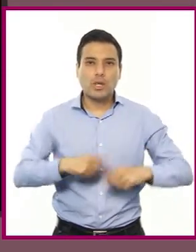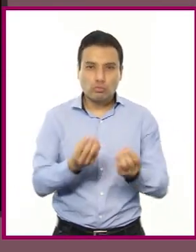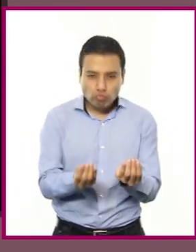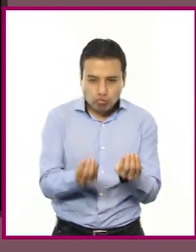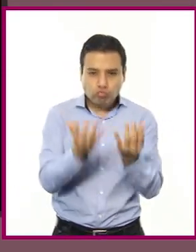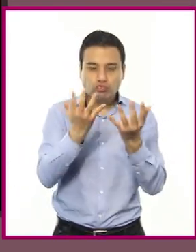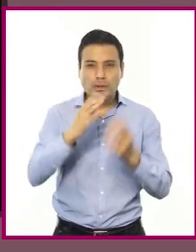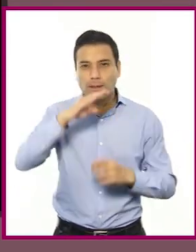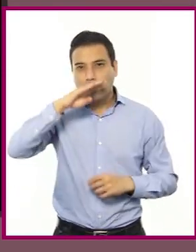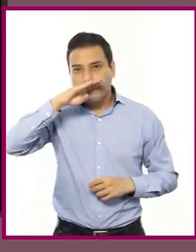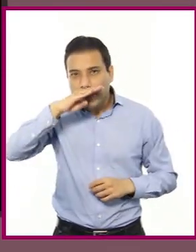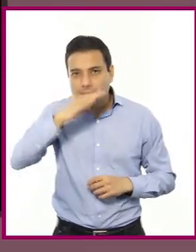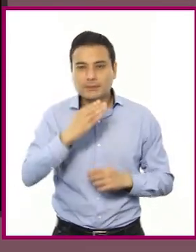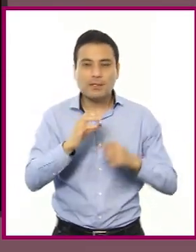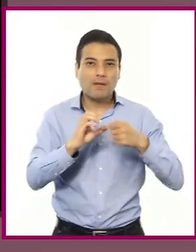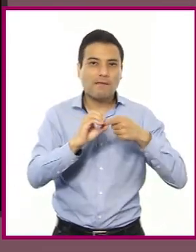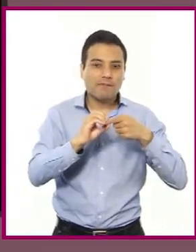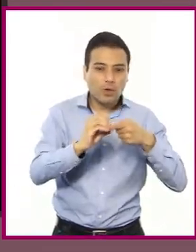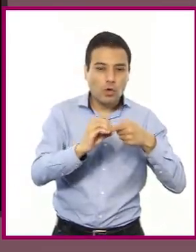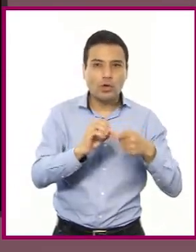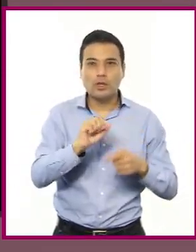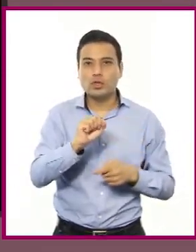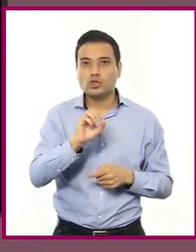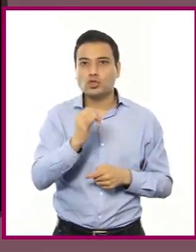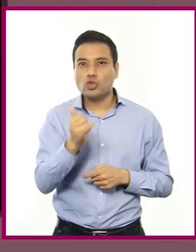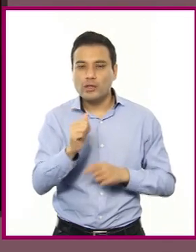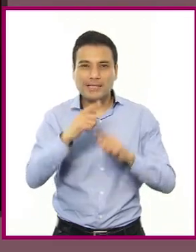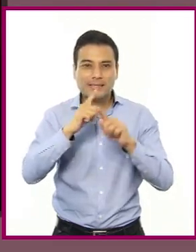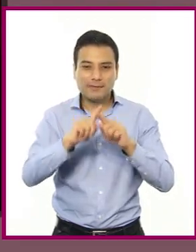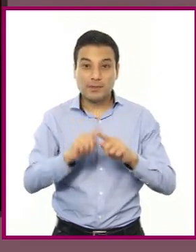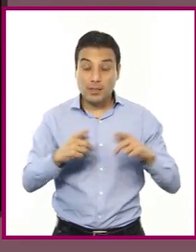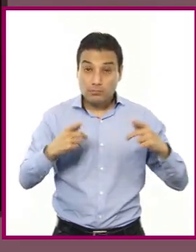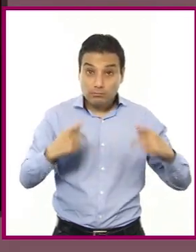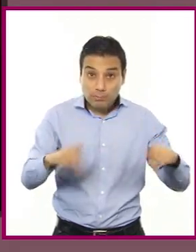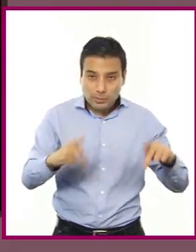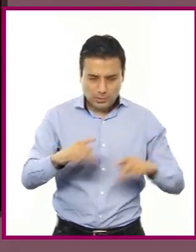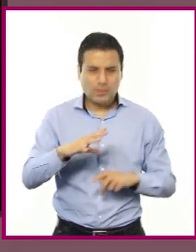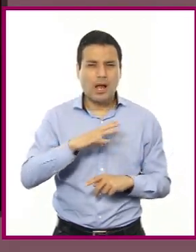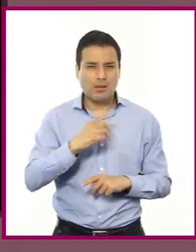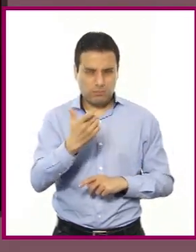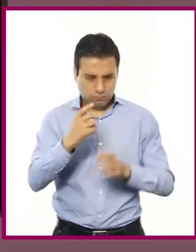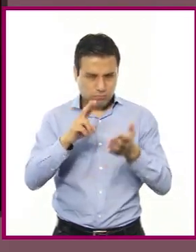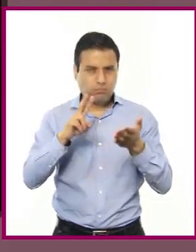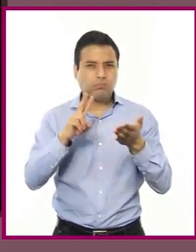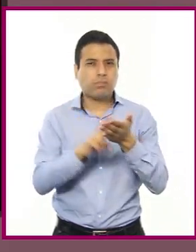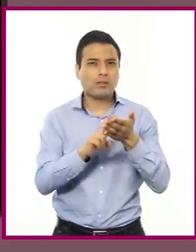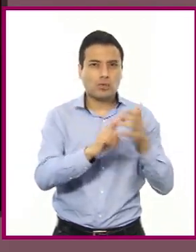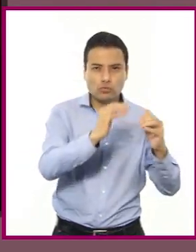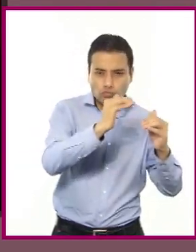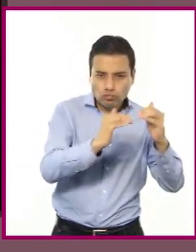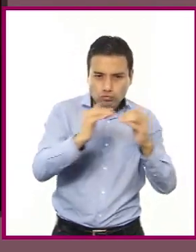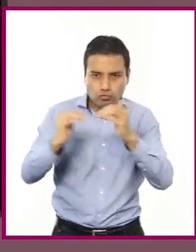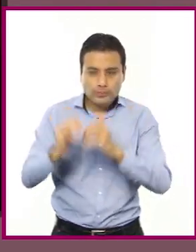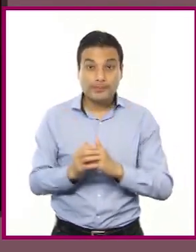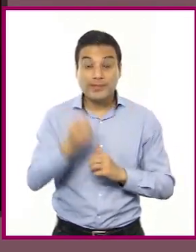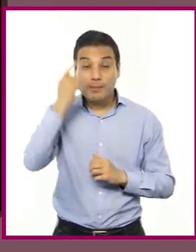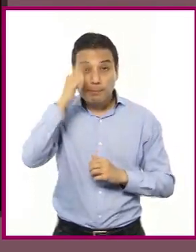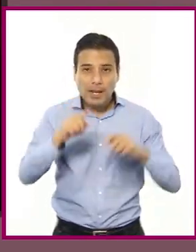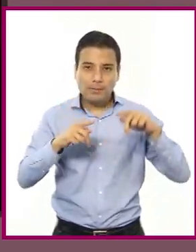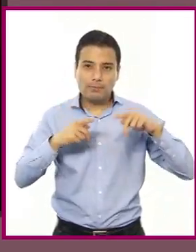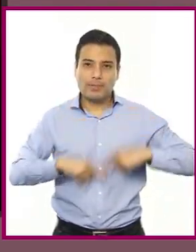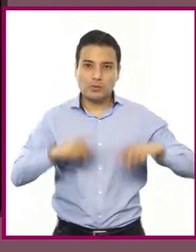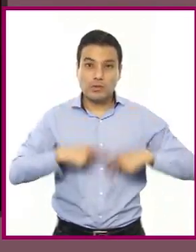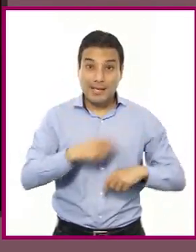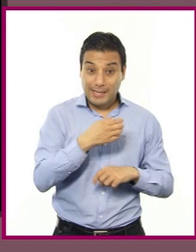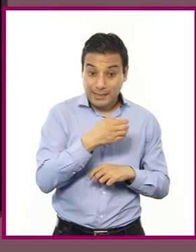produzca maíz, frijol, soya, lo que fuera, con la idea de poder asegurar al campesino, ahí